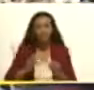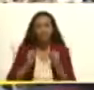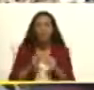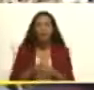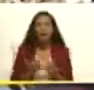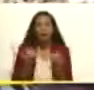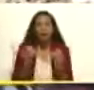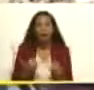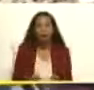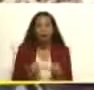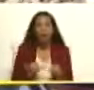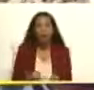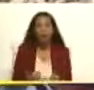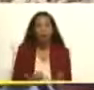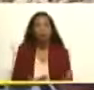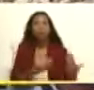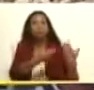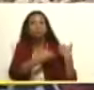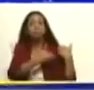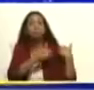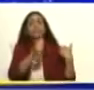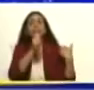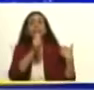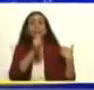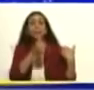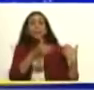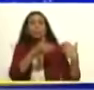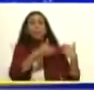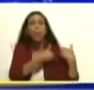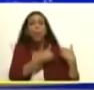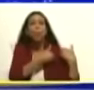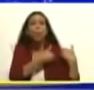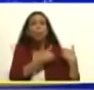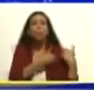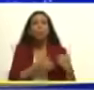Entonces ahora le corresponde el